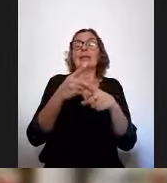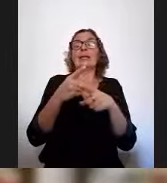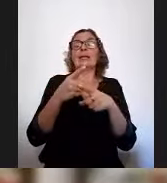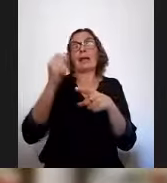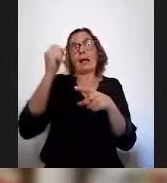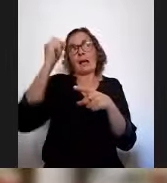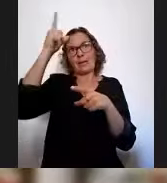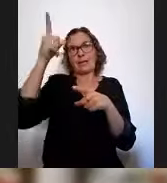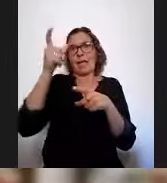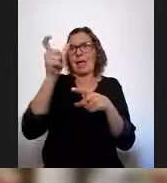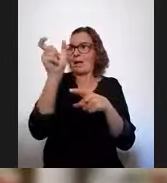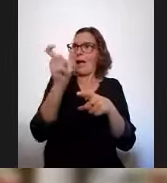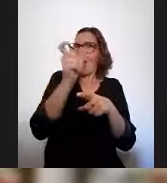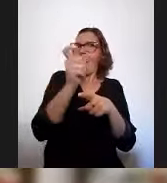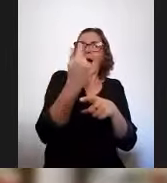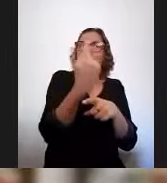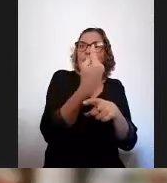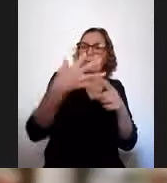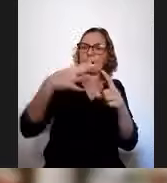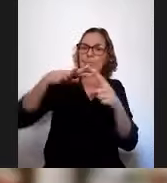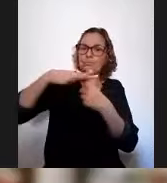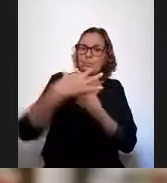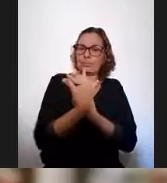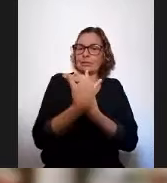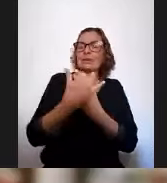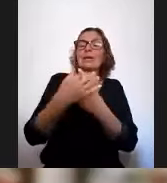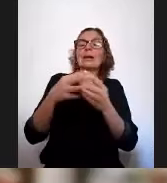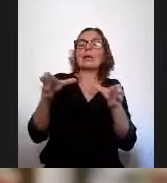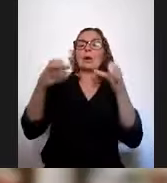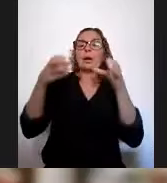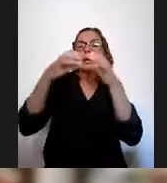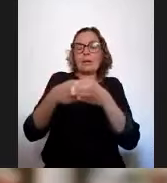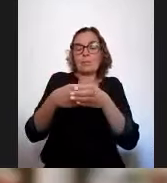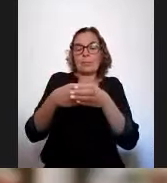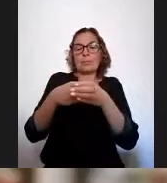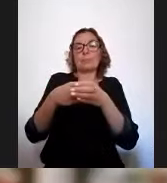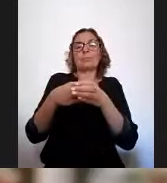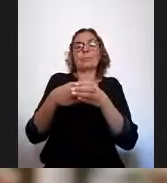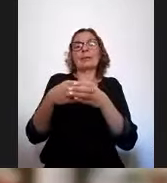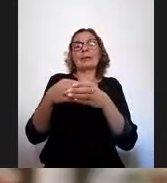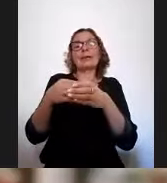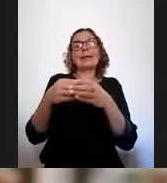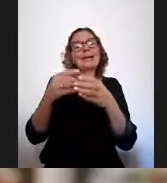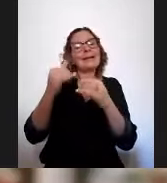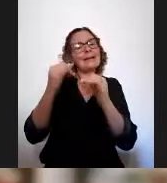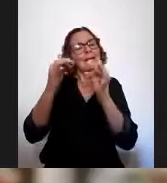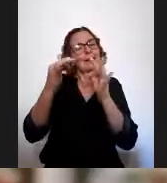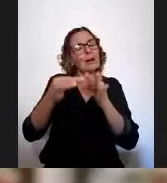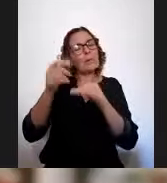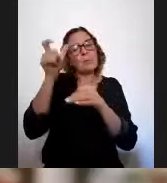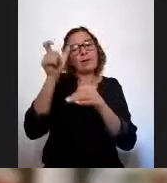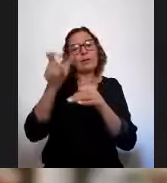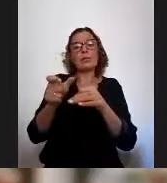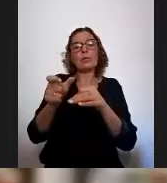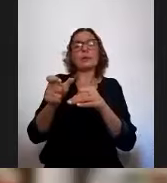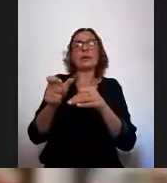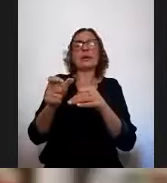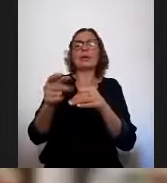capacidades que tenemos para integrar a nuestro equipo. Y tiene que ser gente en la cual entre